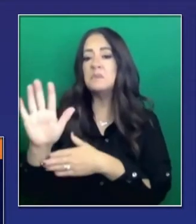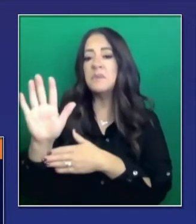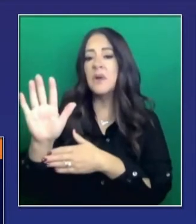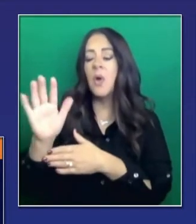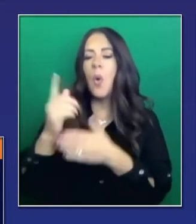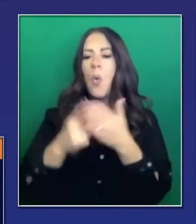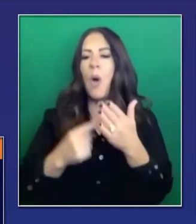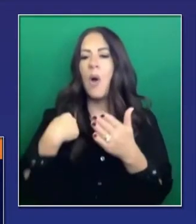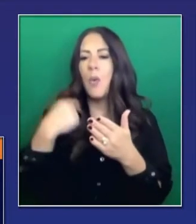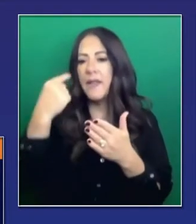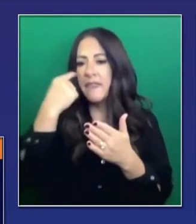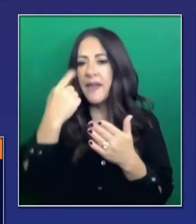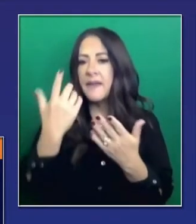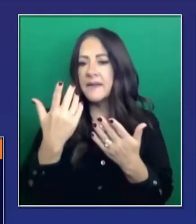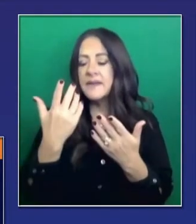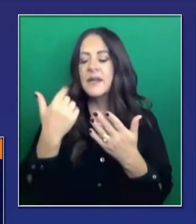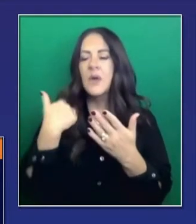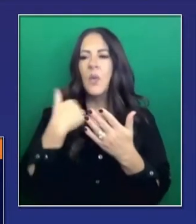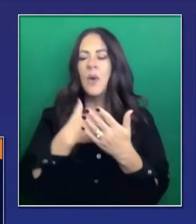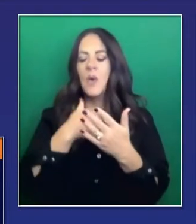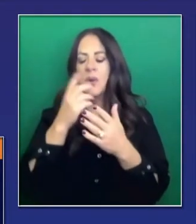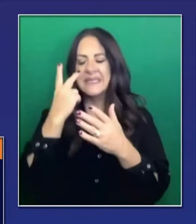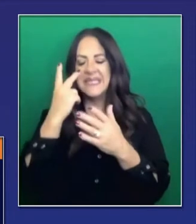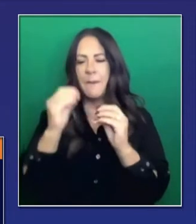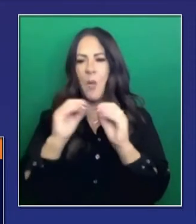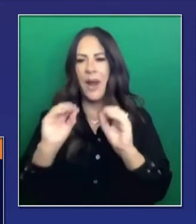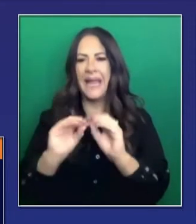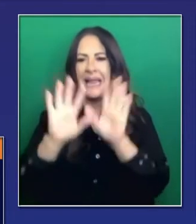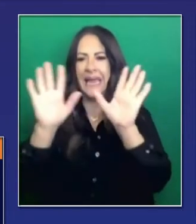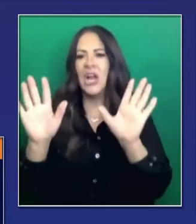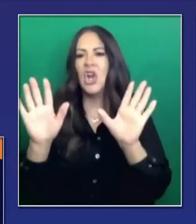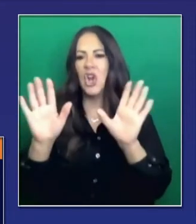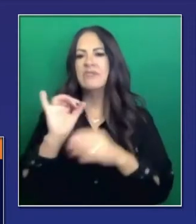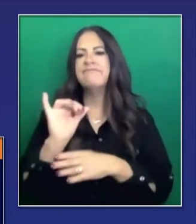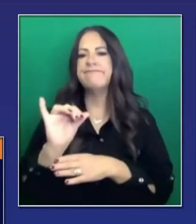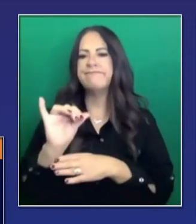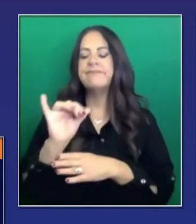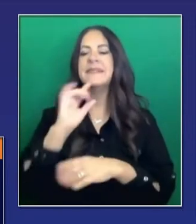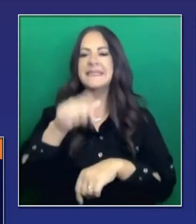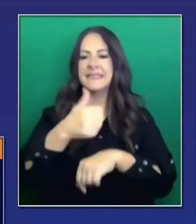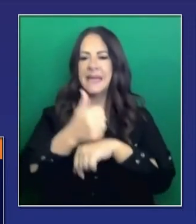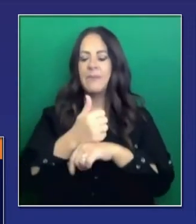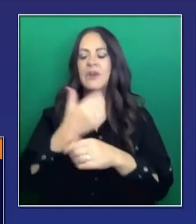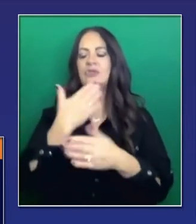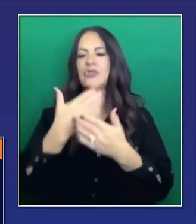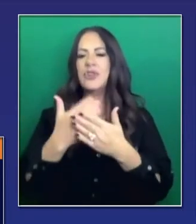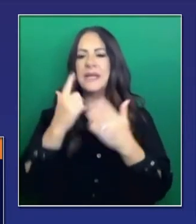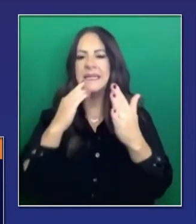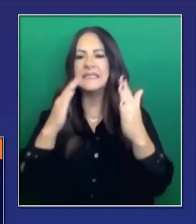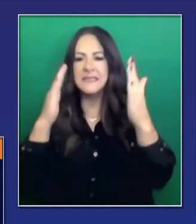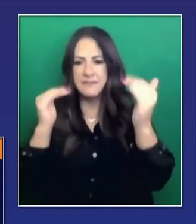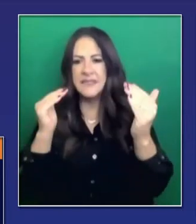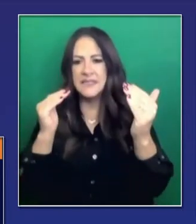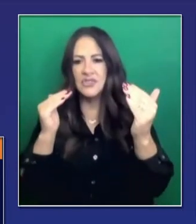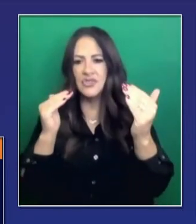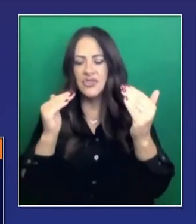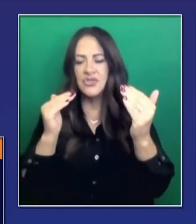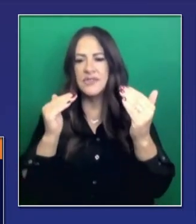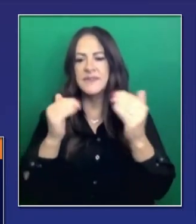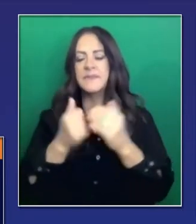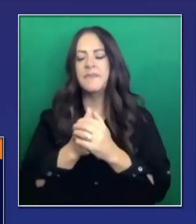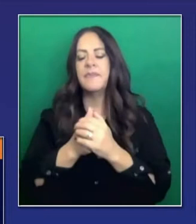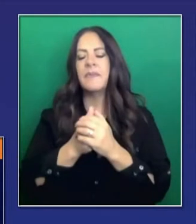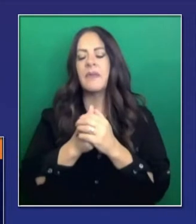podemos aseverar más claridad, más enfoque y crear un establecimiento de expectativa en